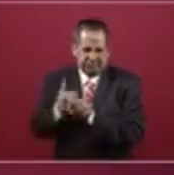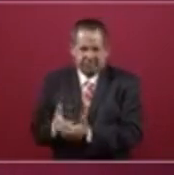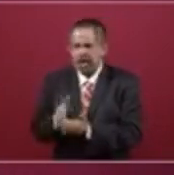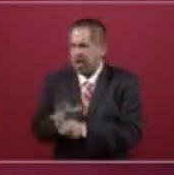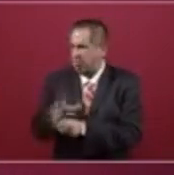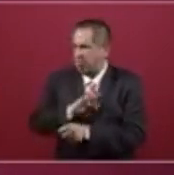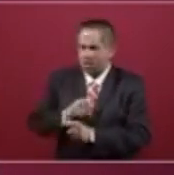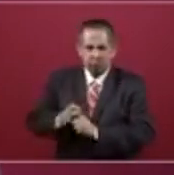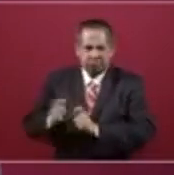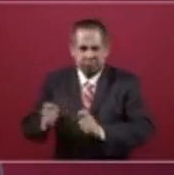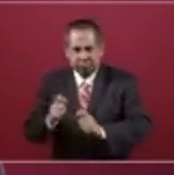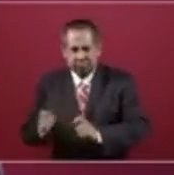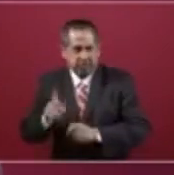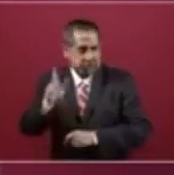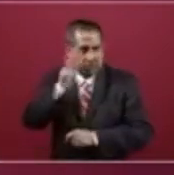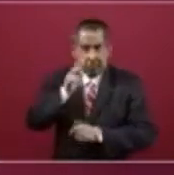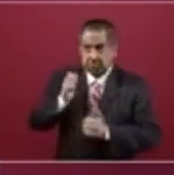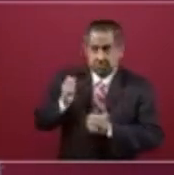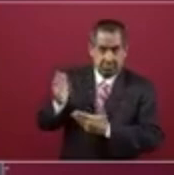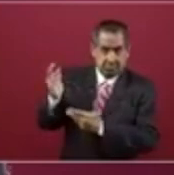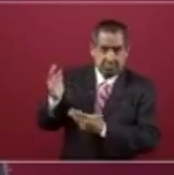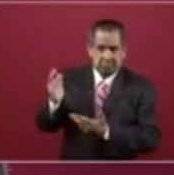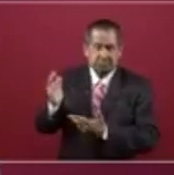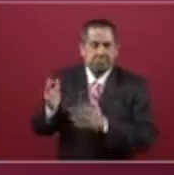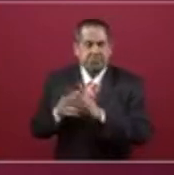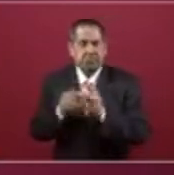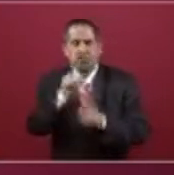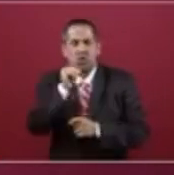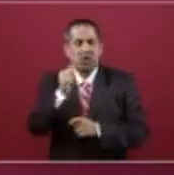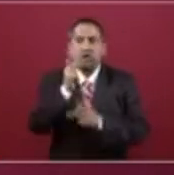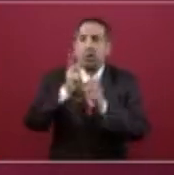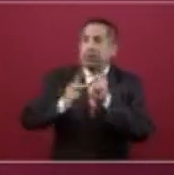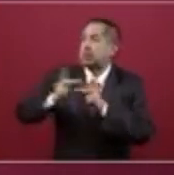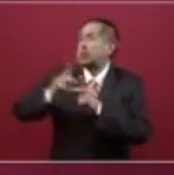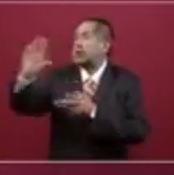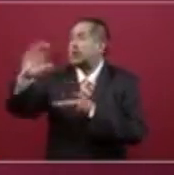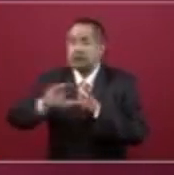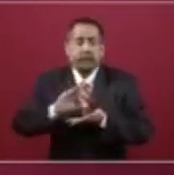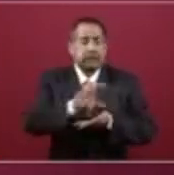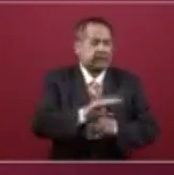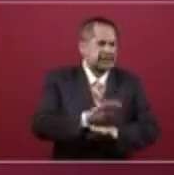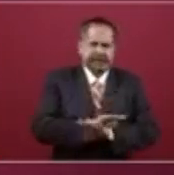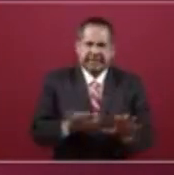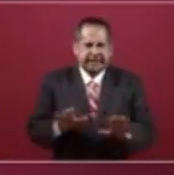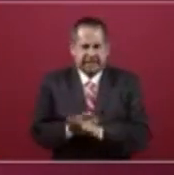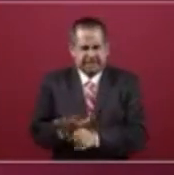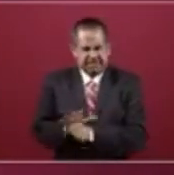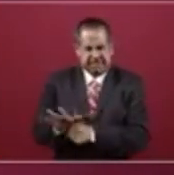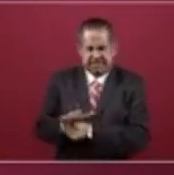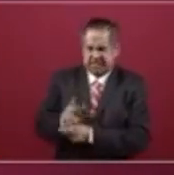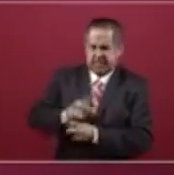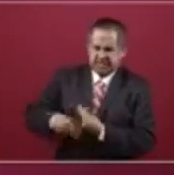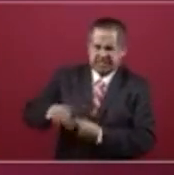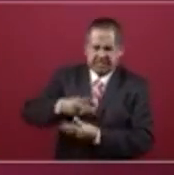disponibles, y la prueba está es que no ha necesitado deuda en este